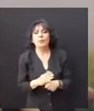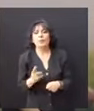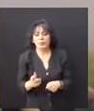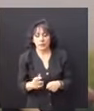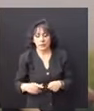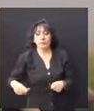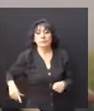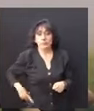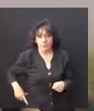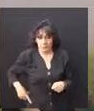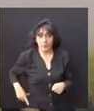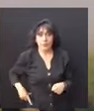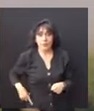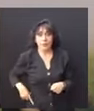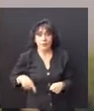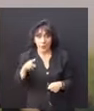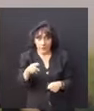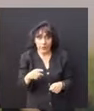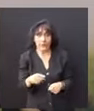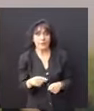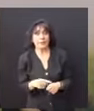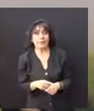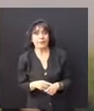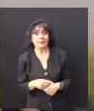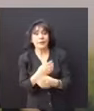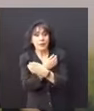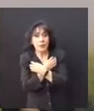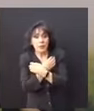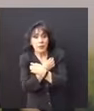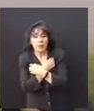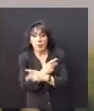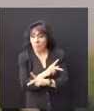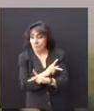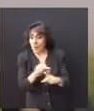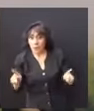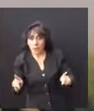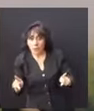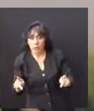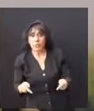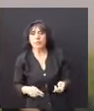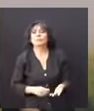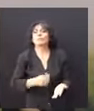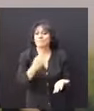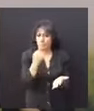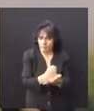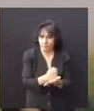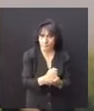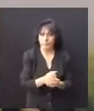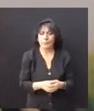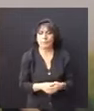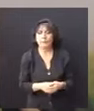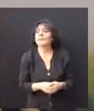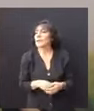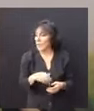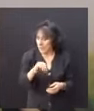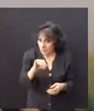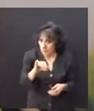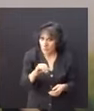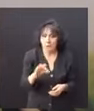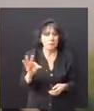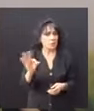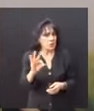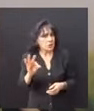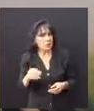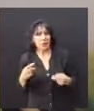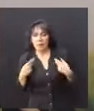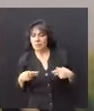educación pública. Eso no quiere decir que no haya educación particular. Quien tenga recursos y quiera hacerlo,